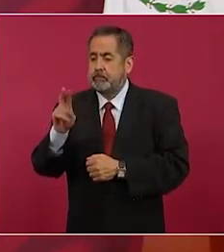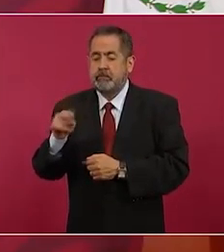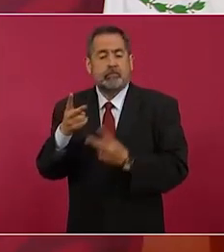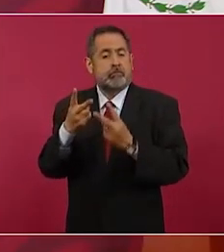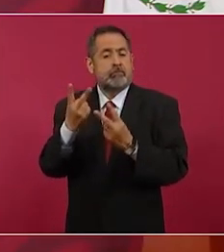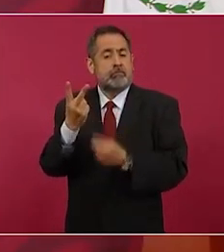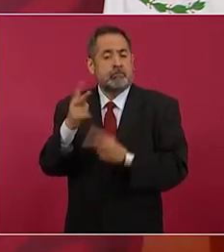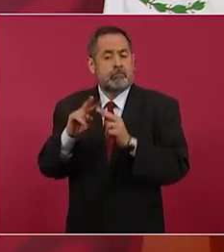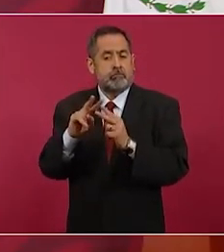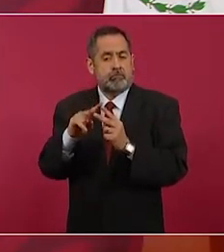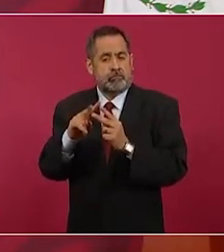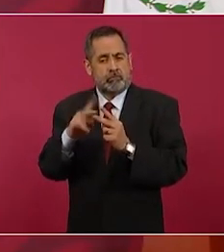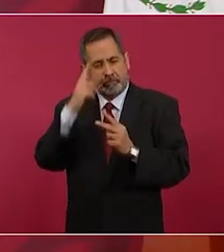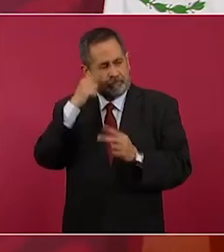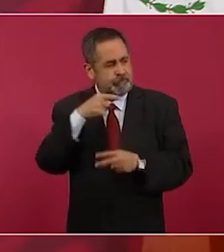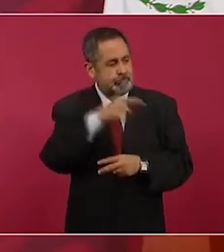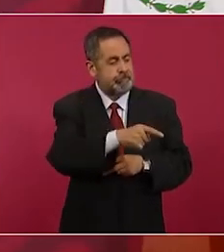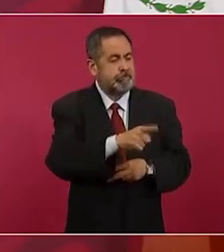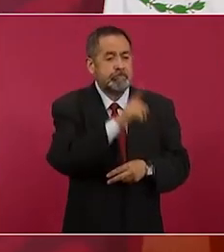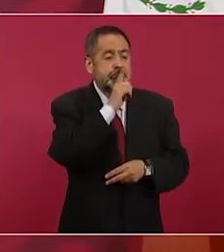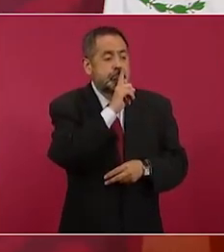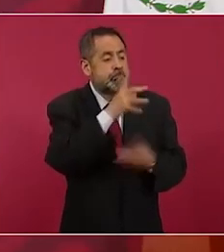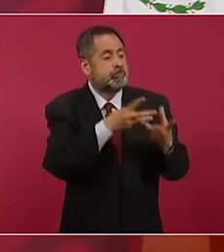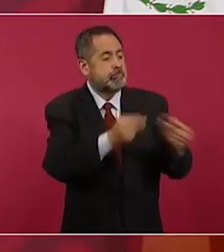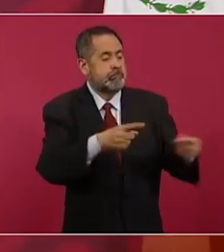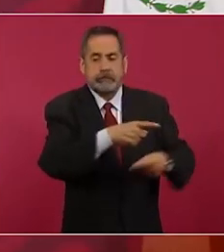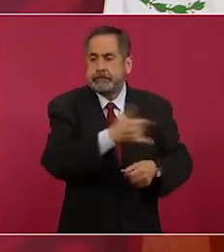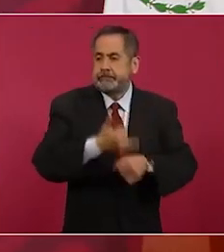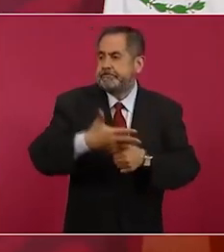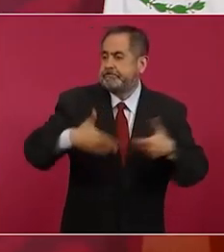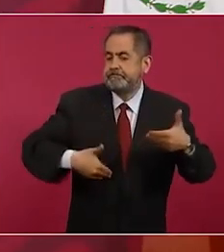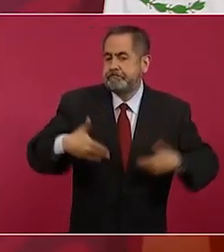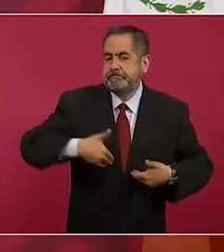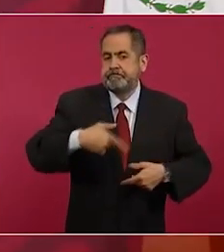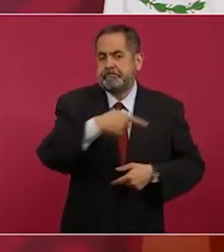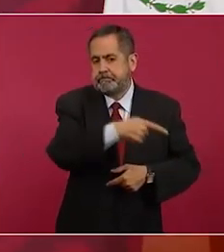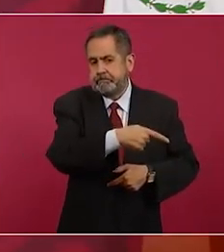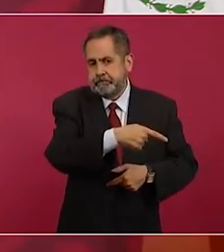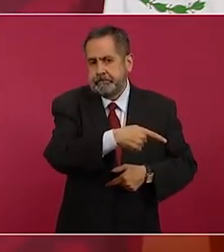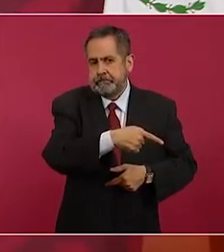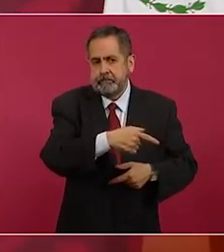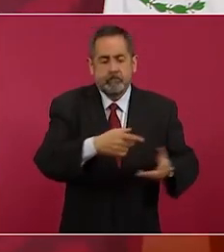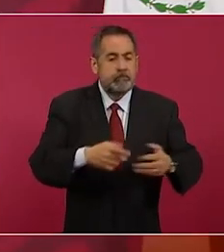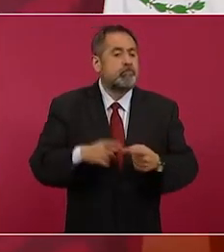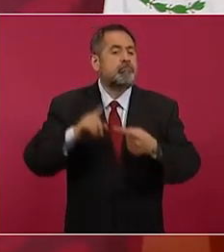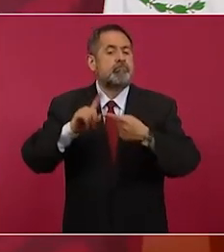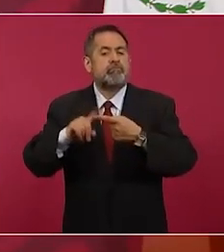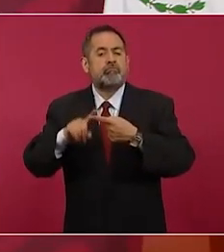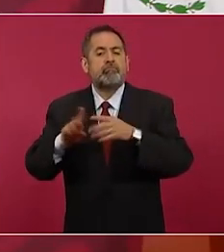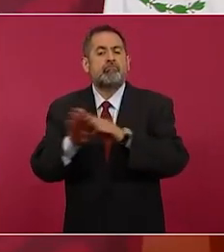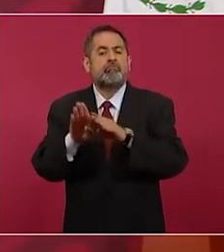formas para silenciar a una persona incómoda o que les incomoda. Uno,